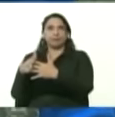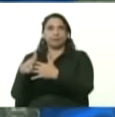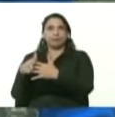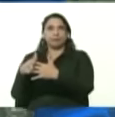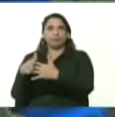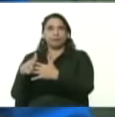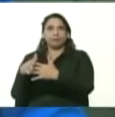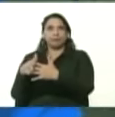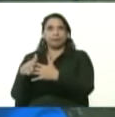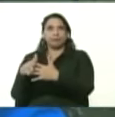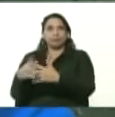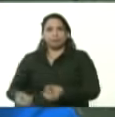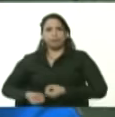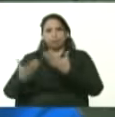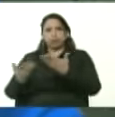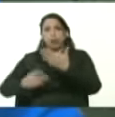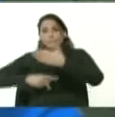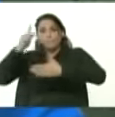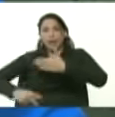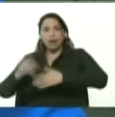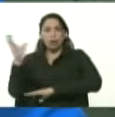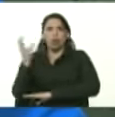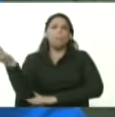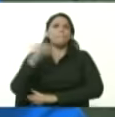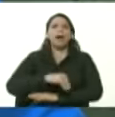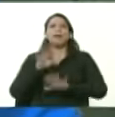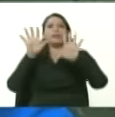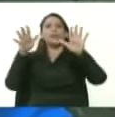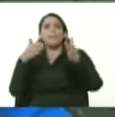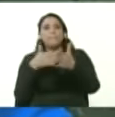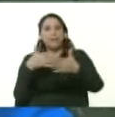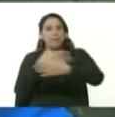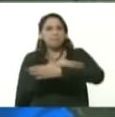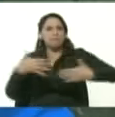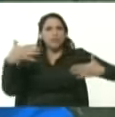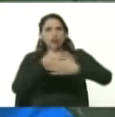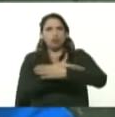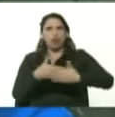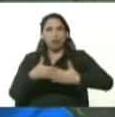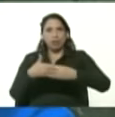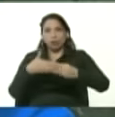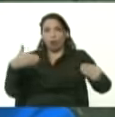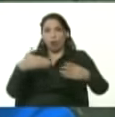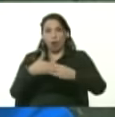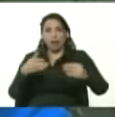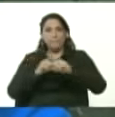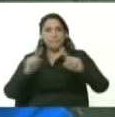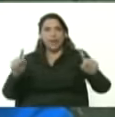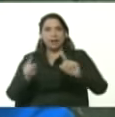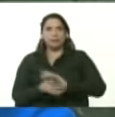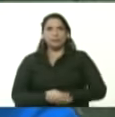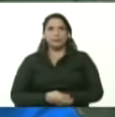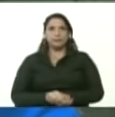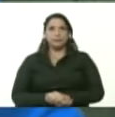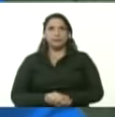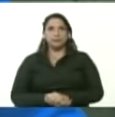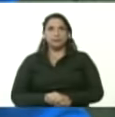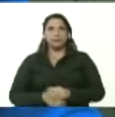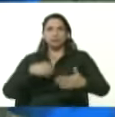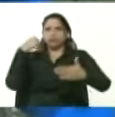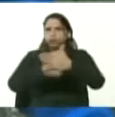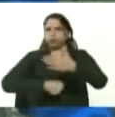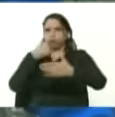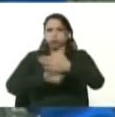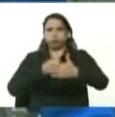que dio para el Plan Colombia más de 10 mil millones de dólares para combatir